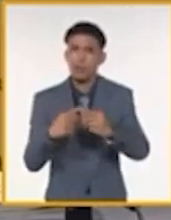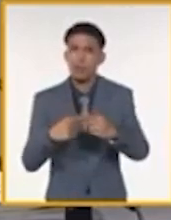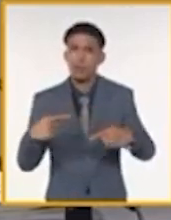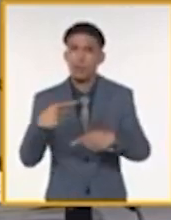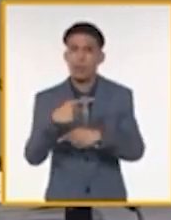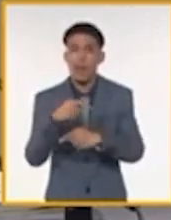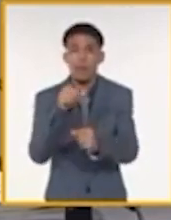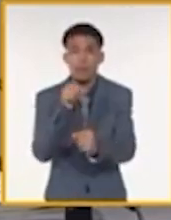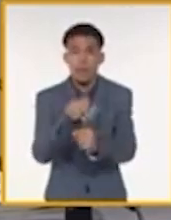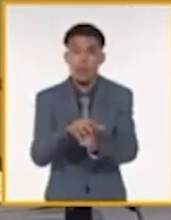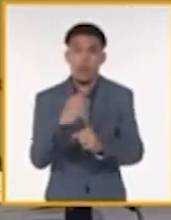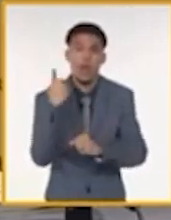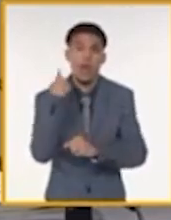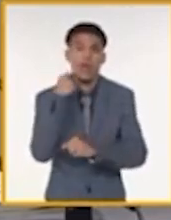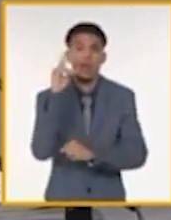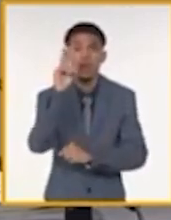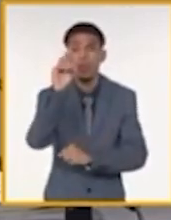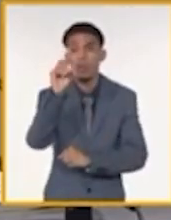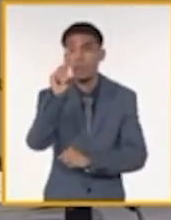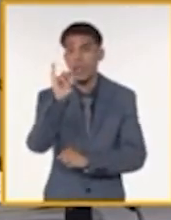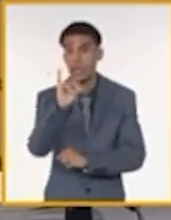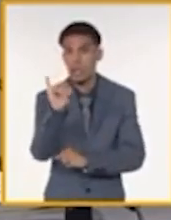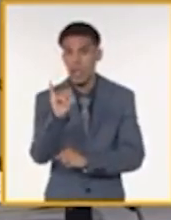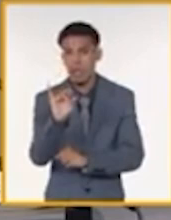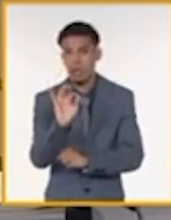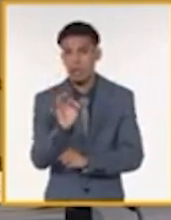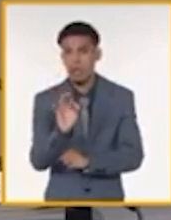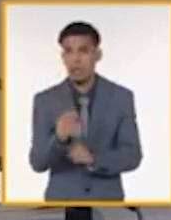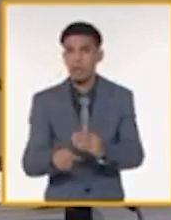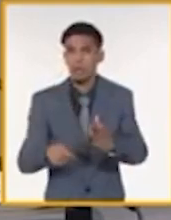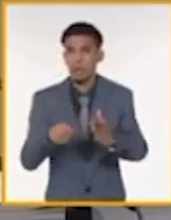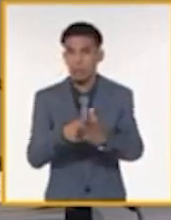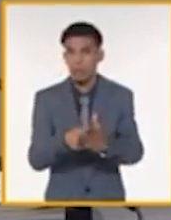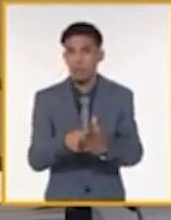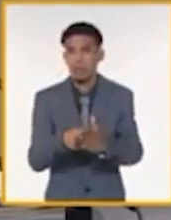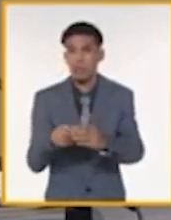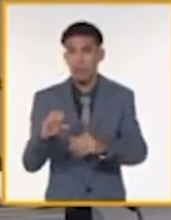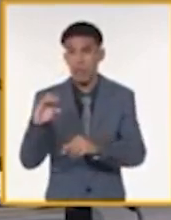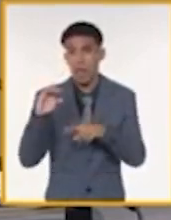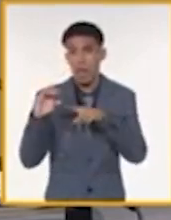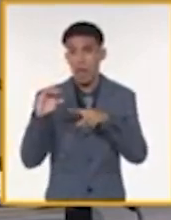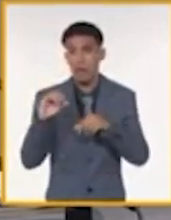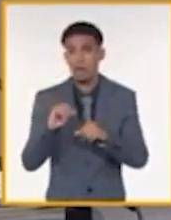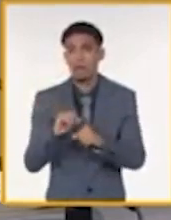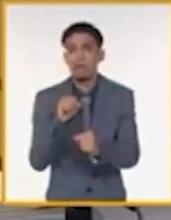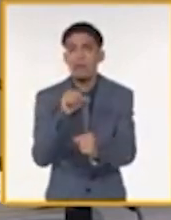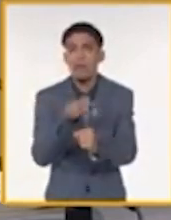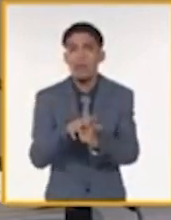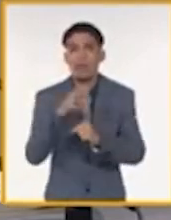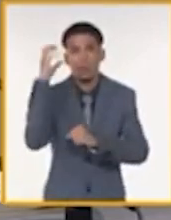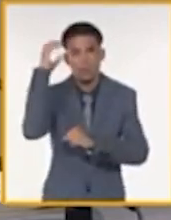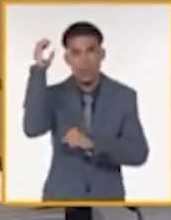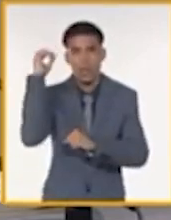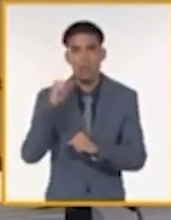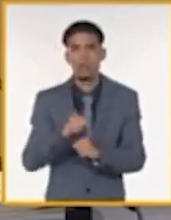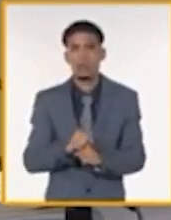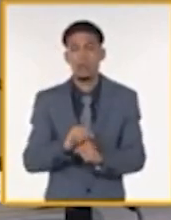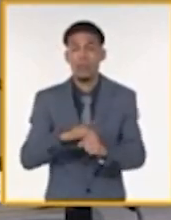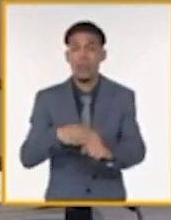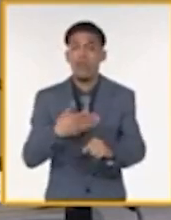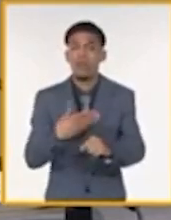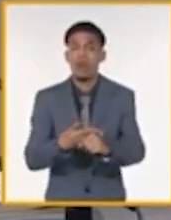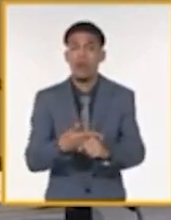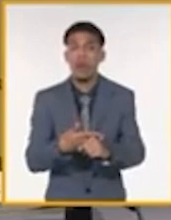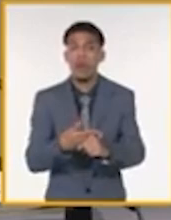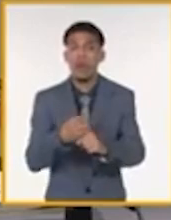2016 en la generalización de aplicar el impuesto sobre los salarios empezamos en el sector empresarial Estatal ya luego lo incorporamos en